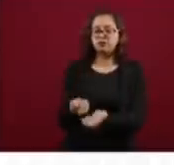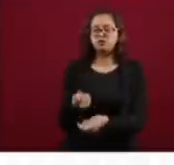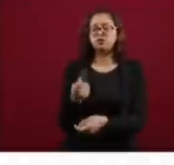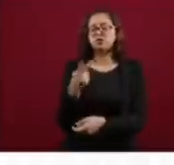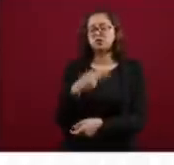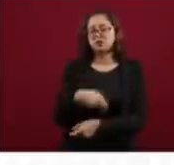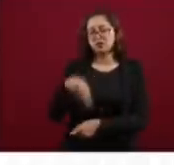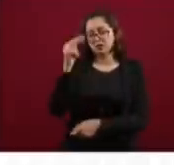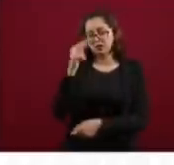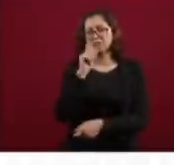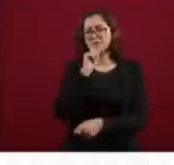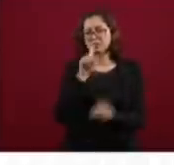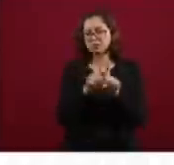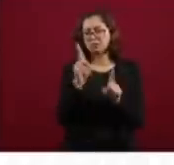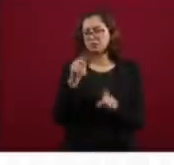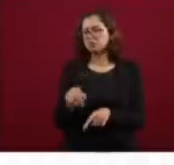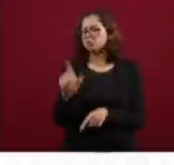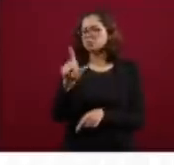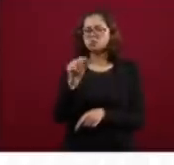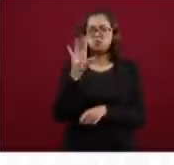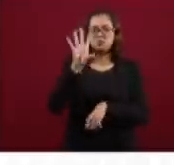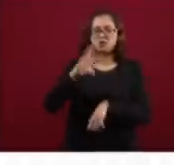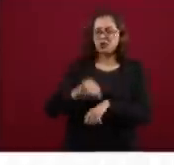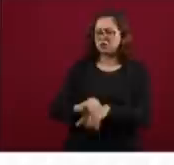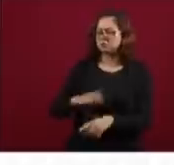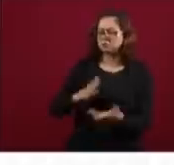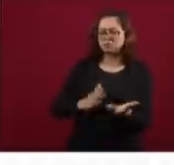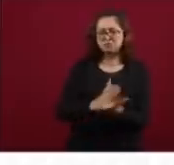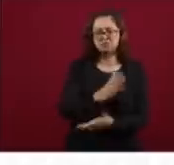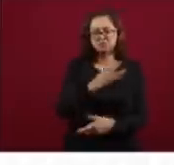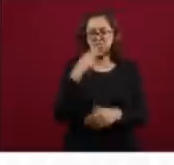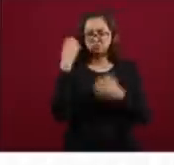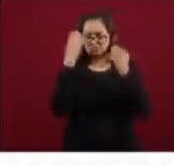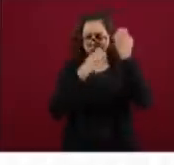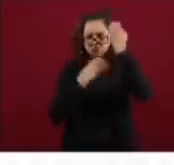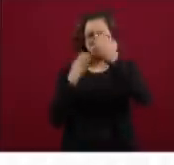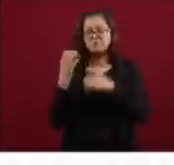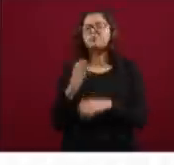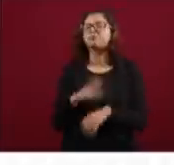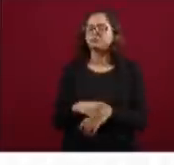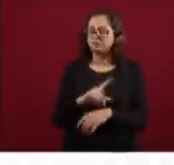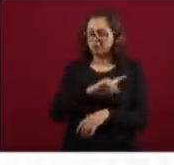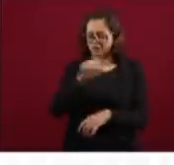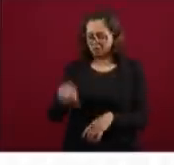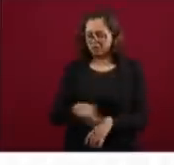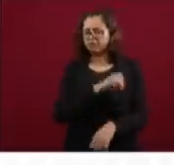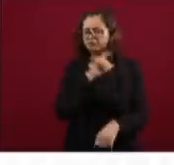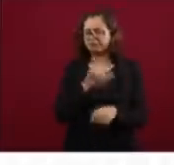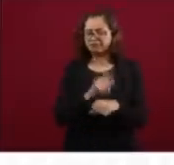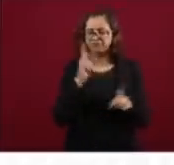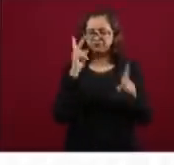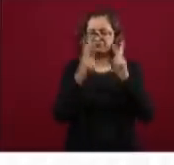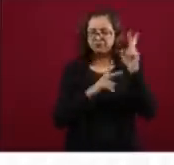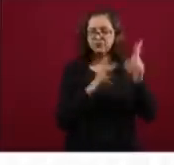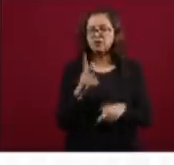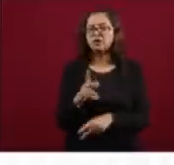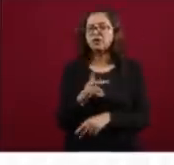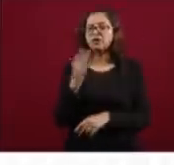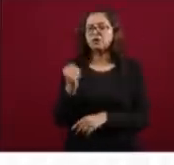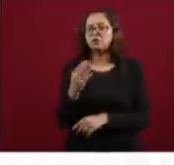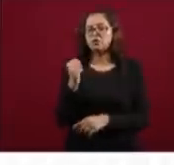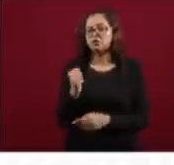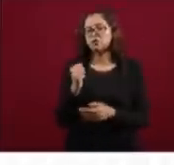fue la cuarta que no se dejó verificar y que quedan para un operativo especial 9 de 277 básculas inmovilizadas